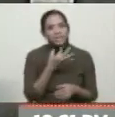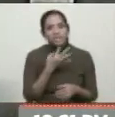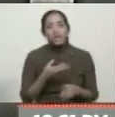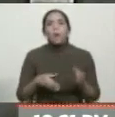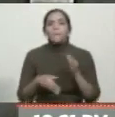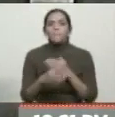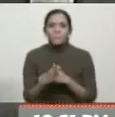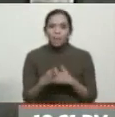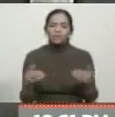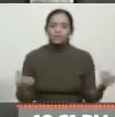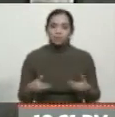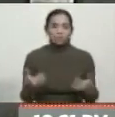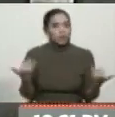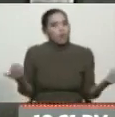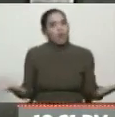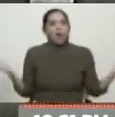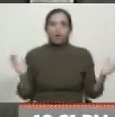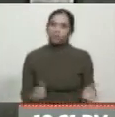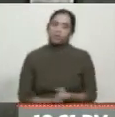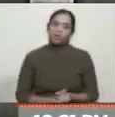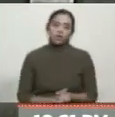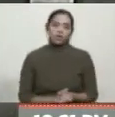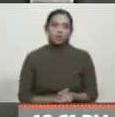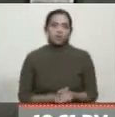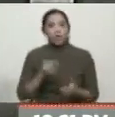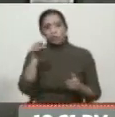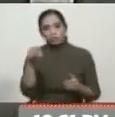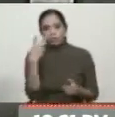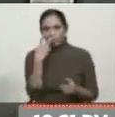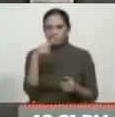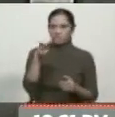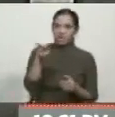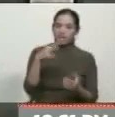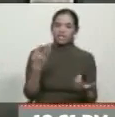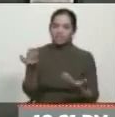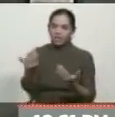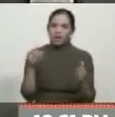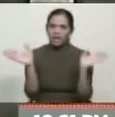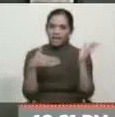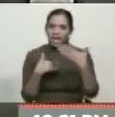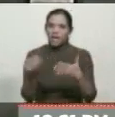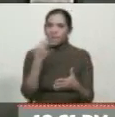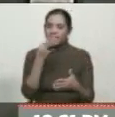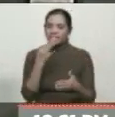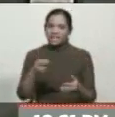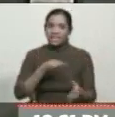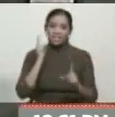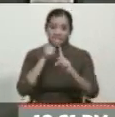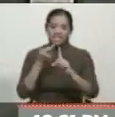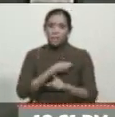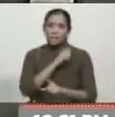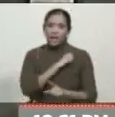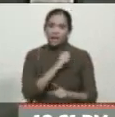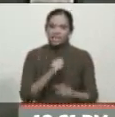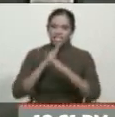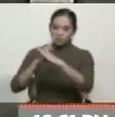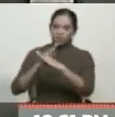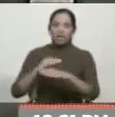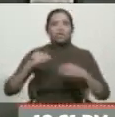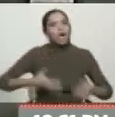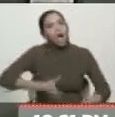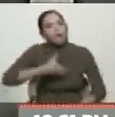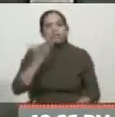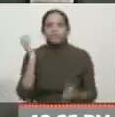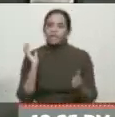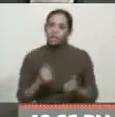echarle un camión. Pero verga, cuando tú ves que vienen unas cajas de medicina desde España y te la bloquean, da rechera, hermano. Claro. Da